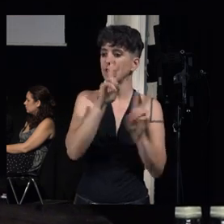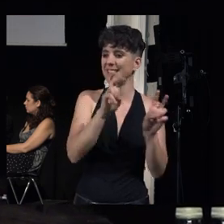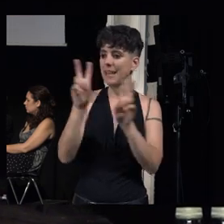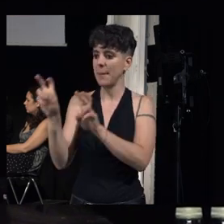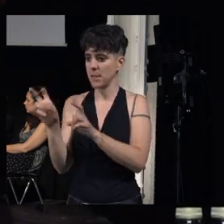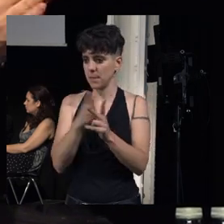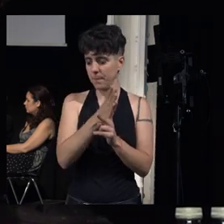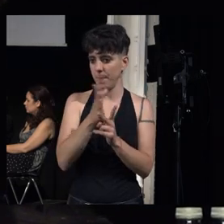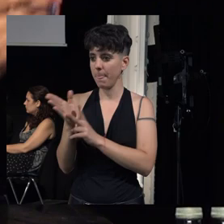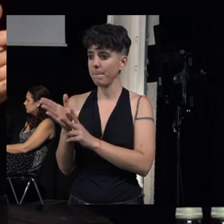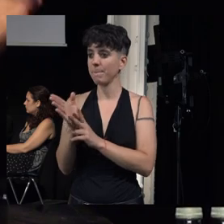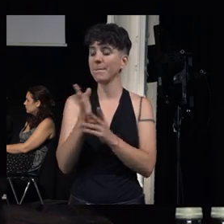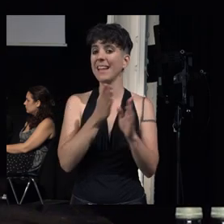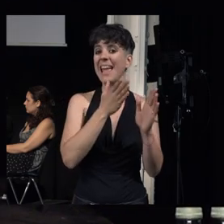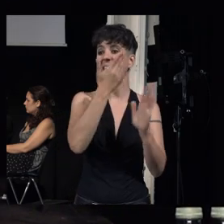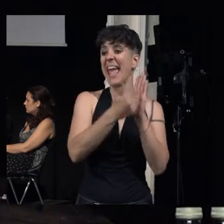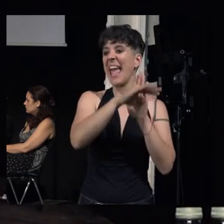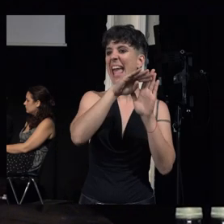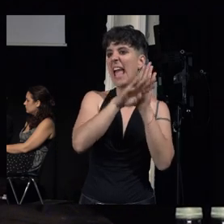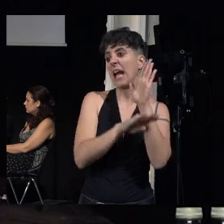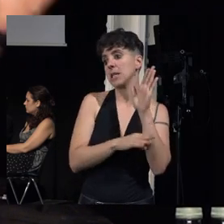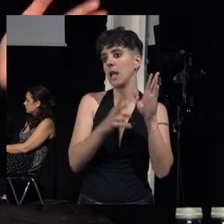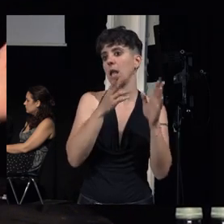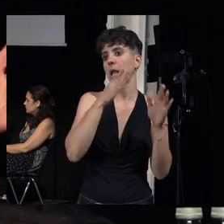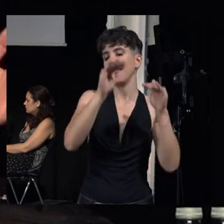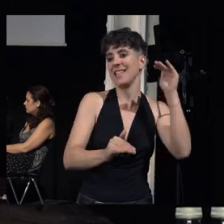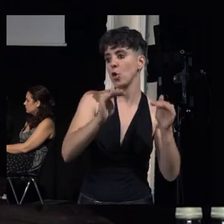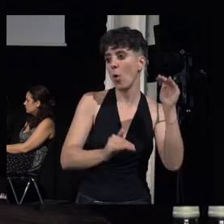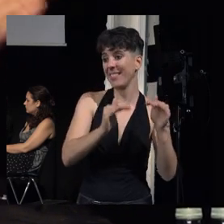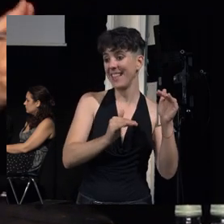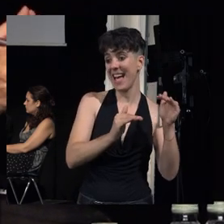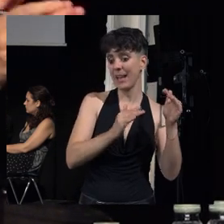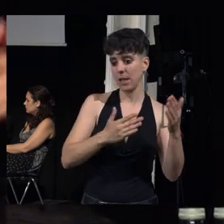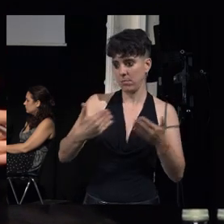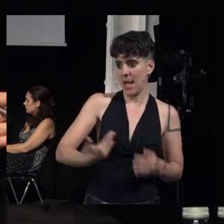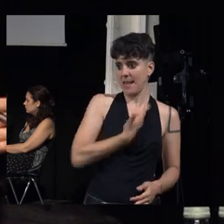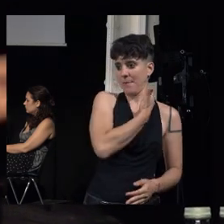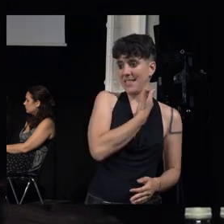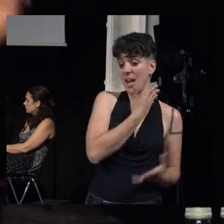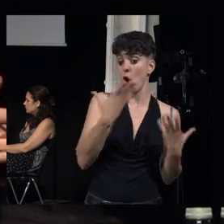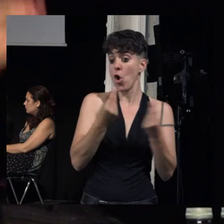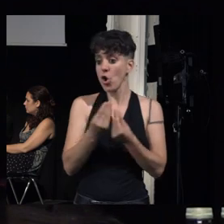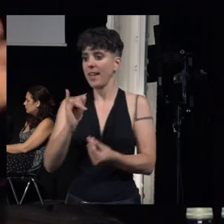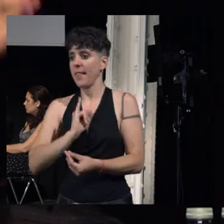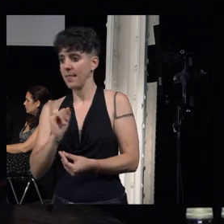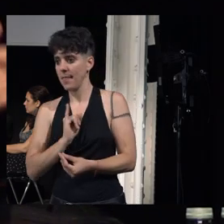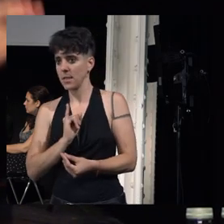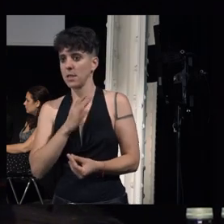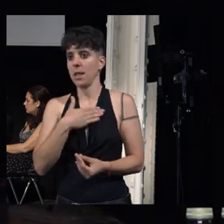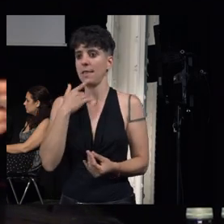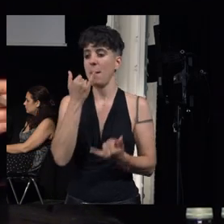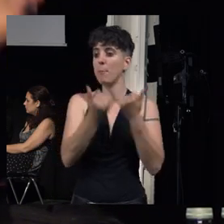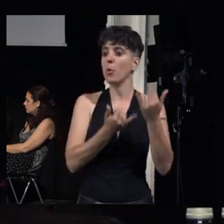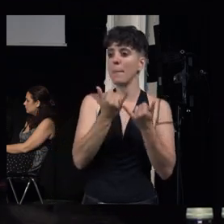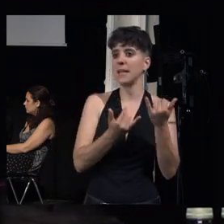cuestiones. Los ejes de desigualdad que nos atraviesan con las identidades. ¿Qué quiere decir esto? Que hablamos de problemáticas atravesadas por el eje de desigualdad